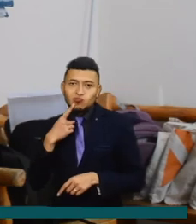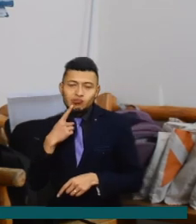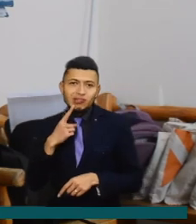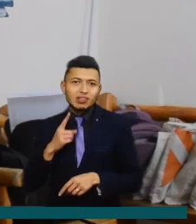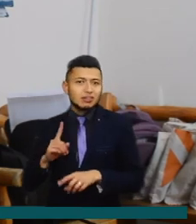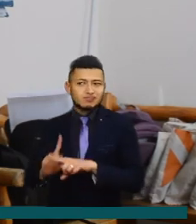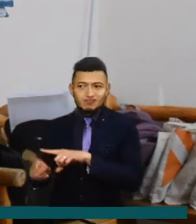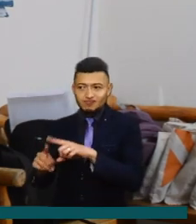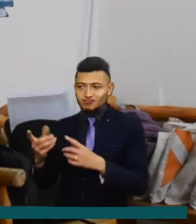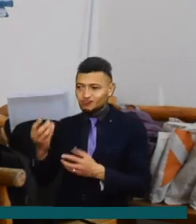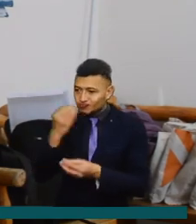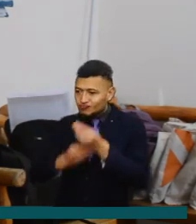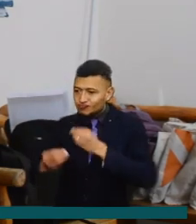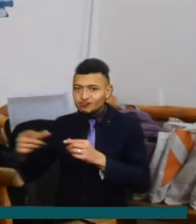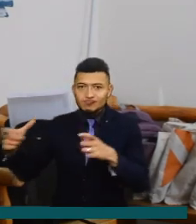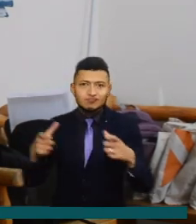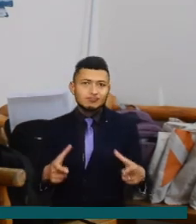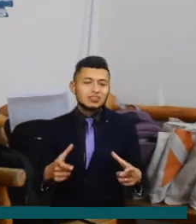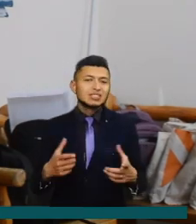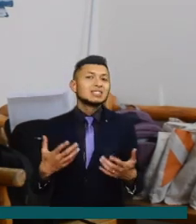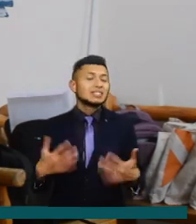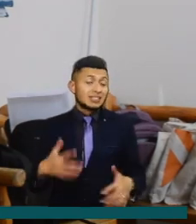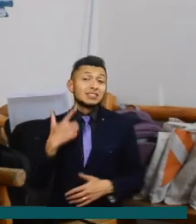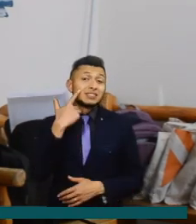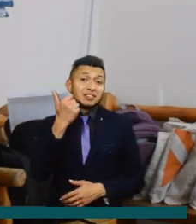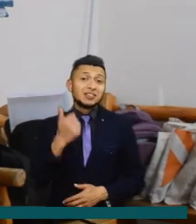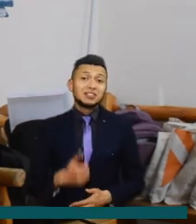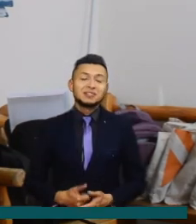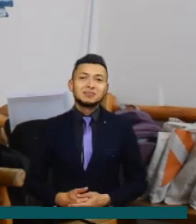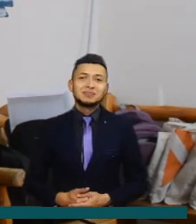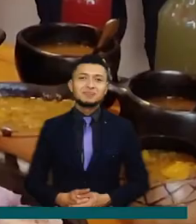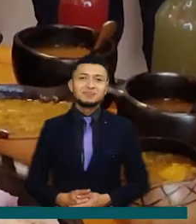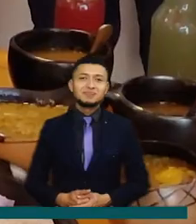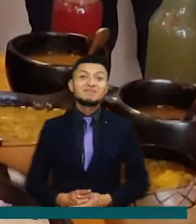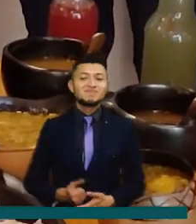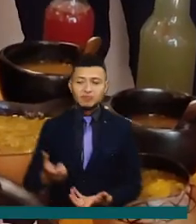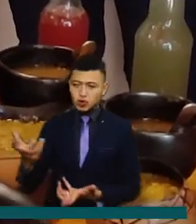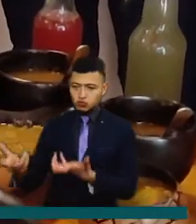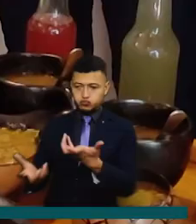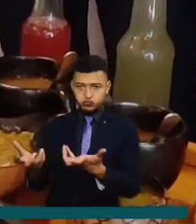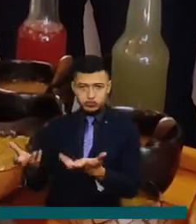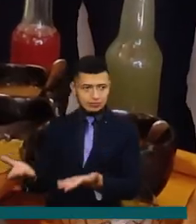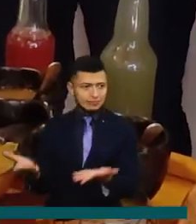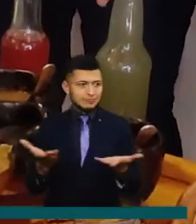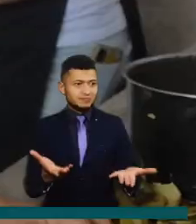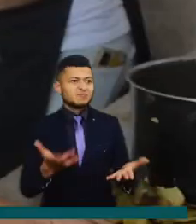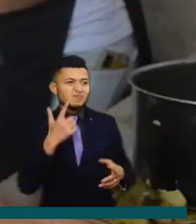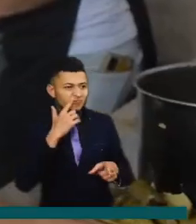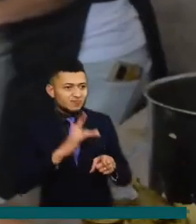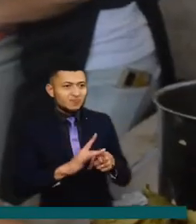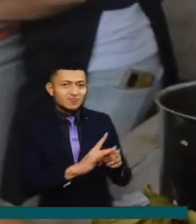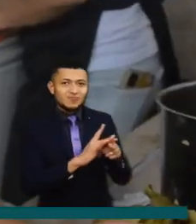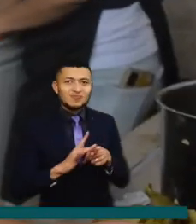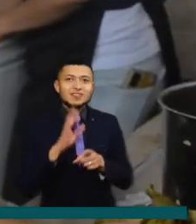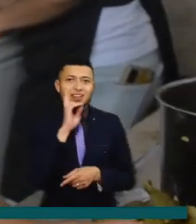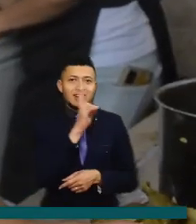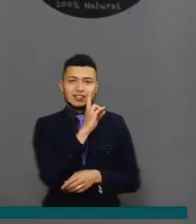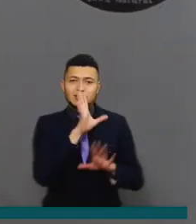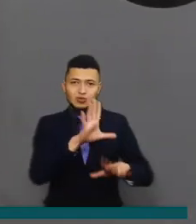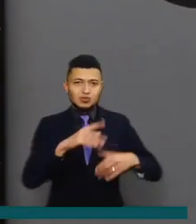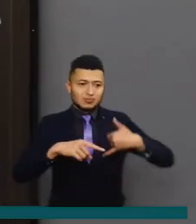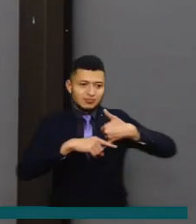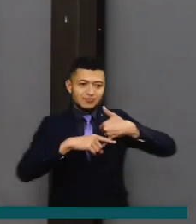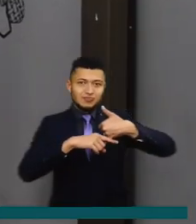hemos probado en un par de las comidas, entonces súper chévere. Los laboratorios de cocina se llevaron a cabo en un